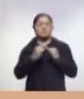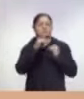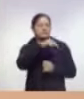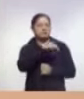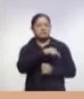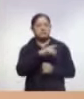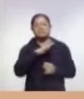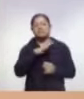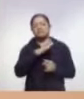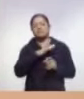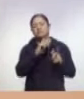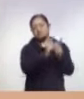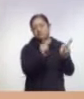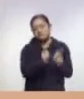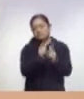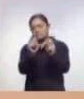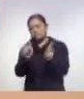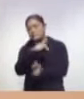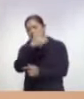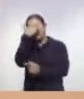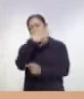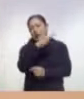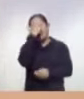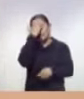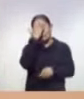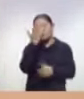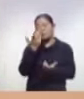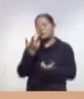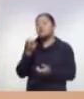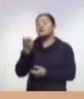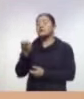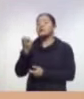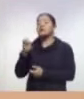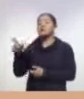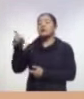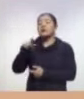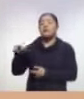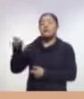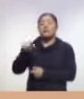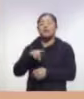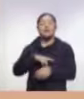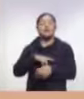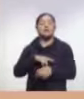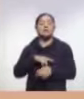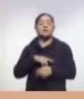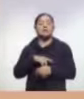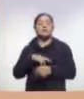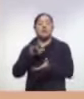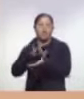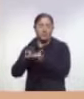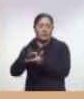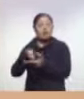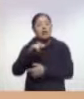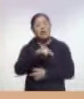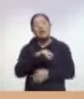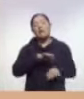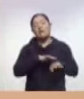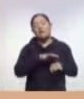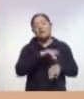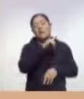Y desde luego que el trabajo que realiza el gobernador Marco Mena, que me pidió